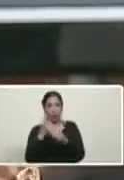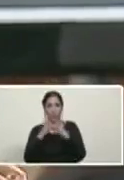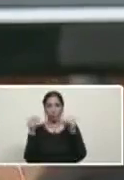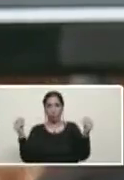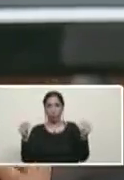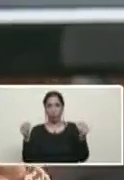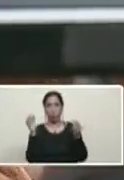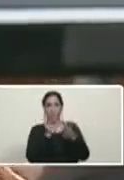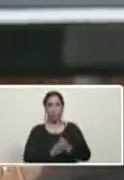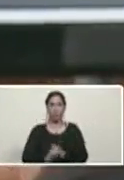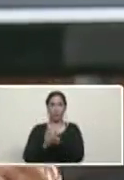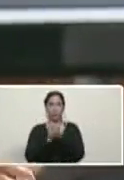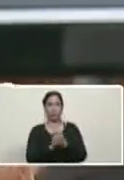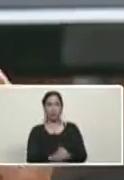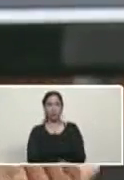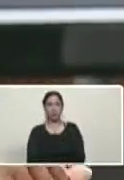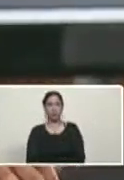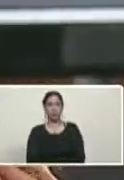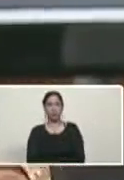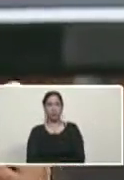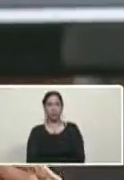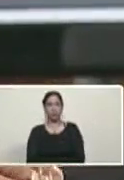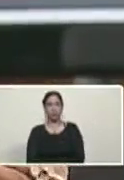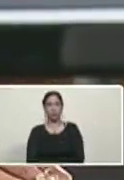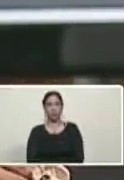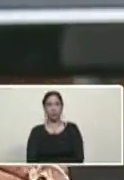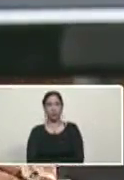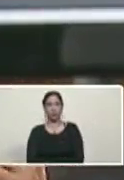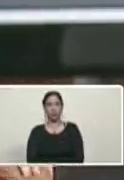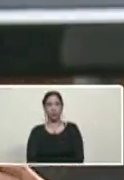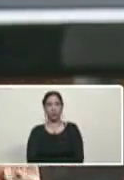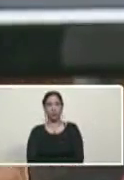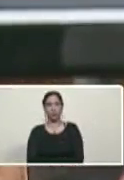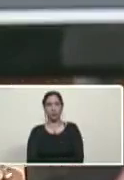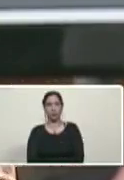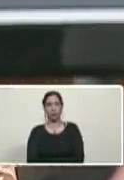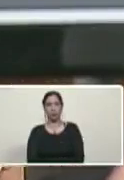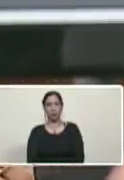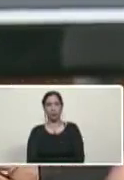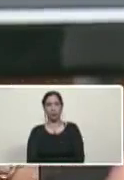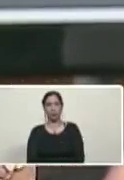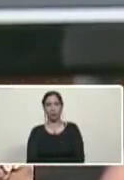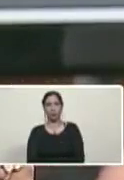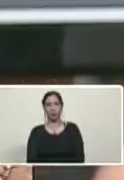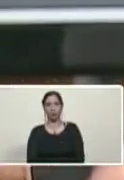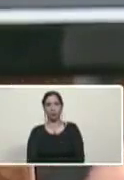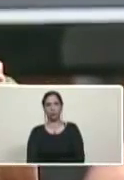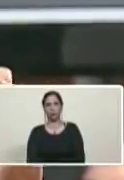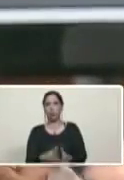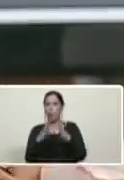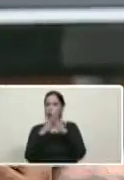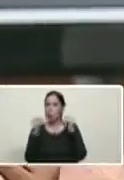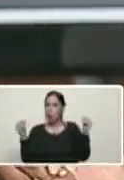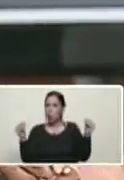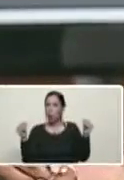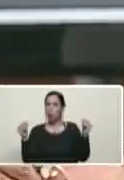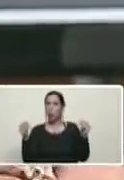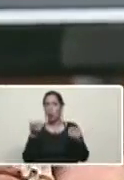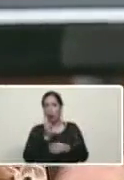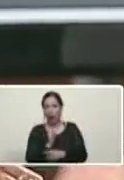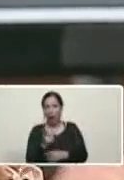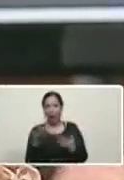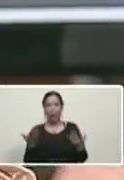la compañera, los compañeras que todos los días nos aprende cómo se está en una trinchera, cómo se